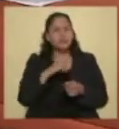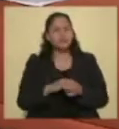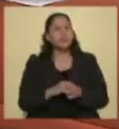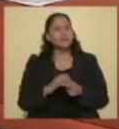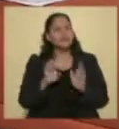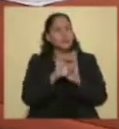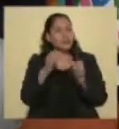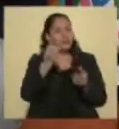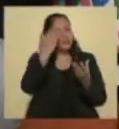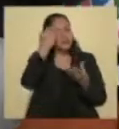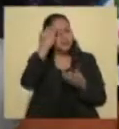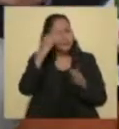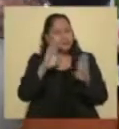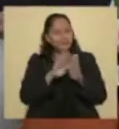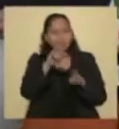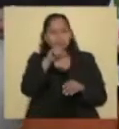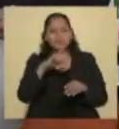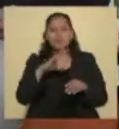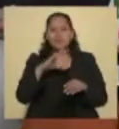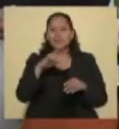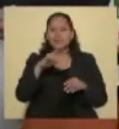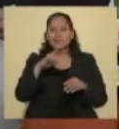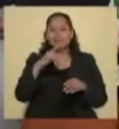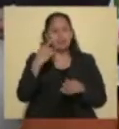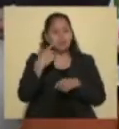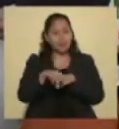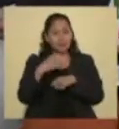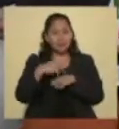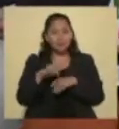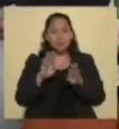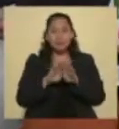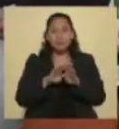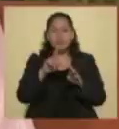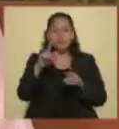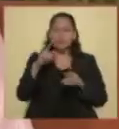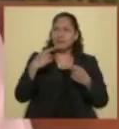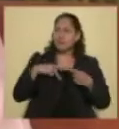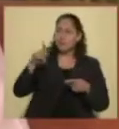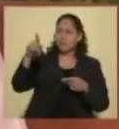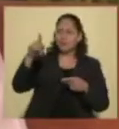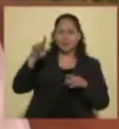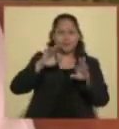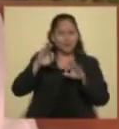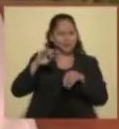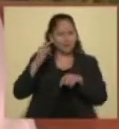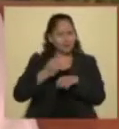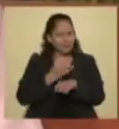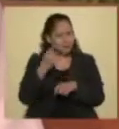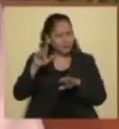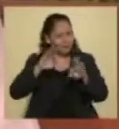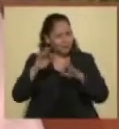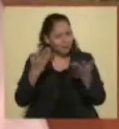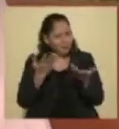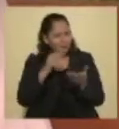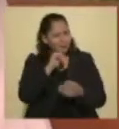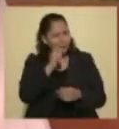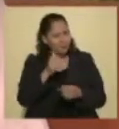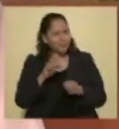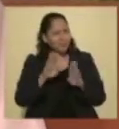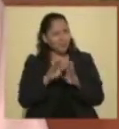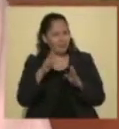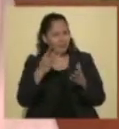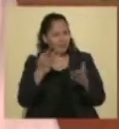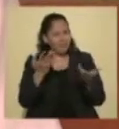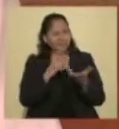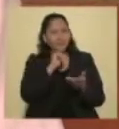tomará, no tocará la boca de nadie? Peligro, ¿no? De ponerte en manos de alguien que no hace su chamba. Que no practica. Que realmente no sabe lo que está